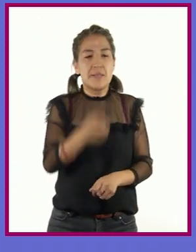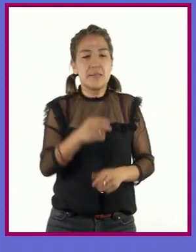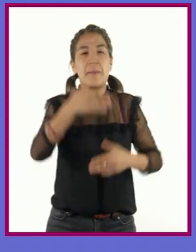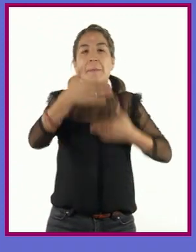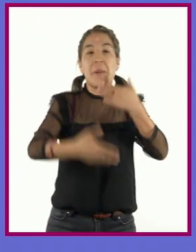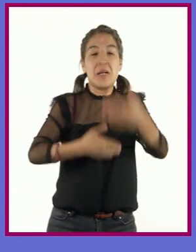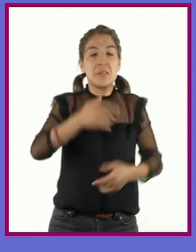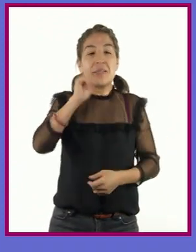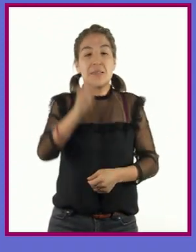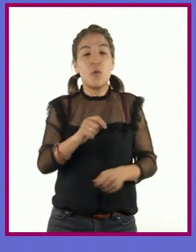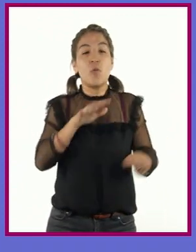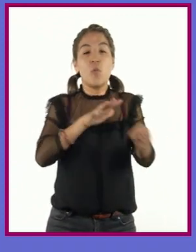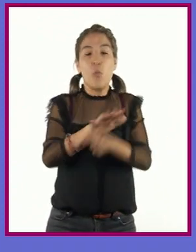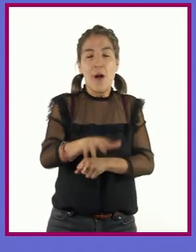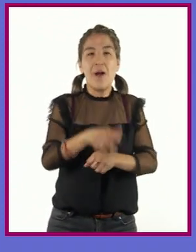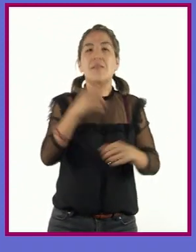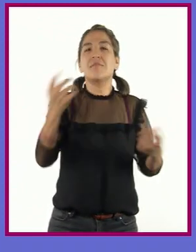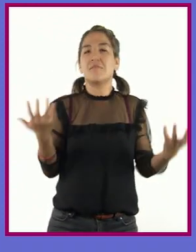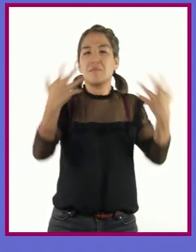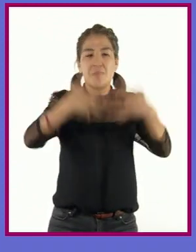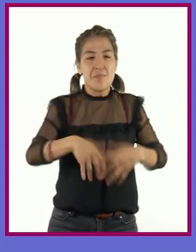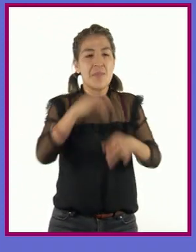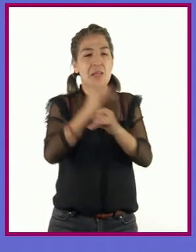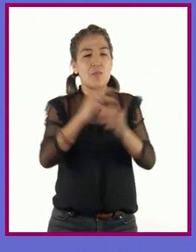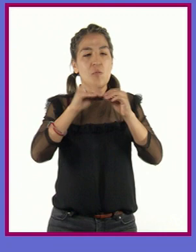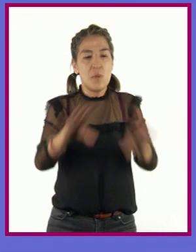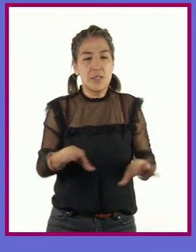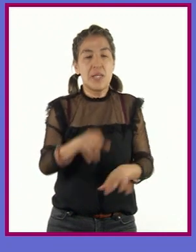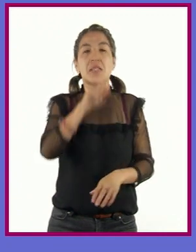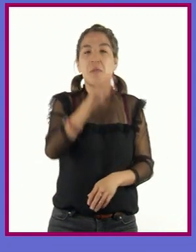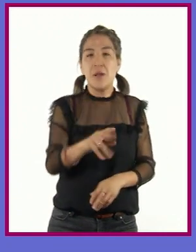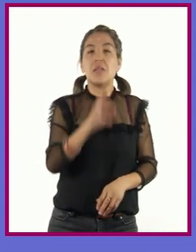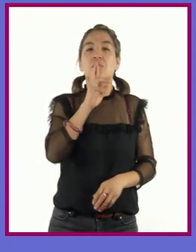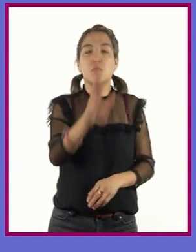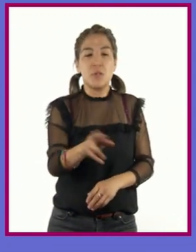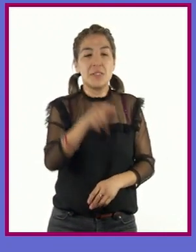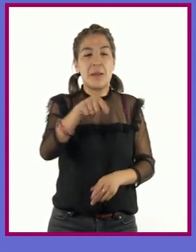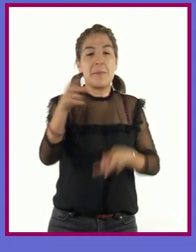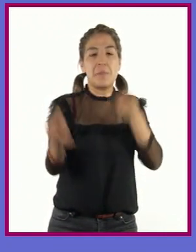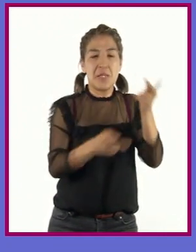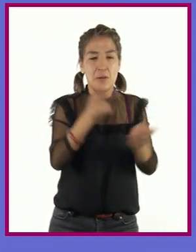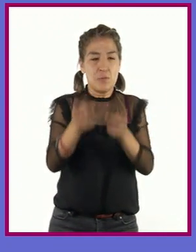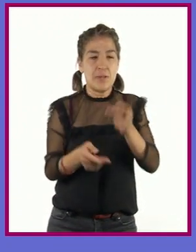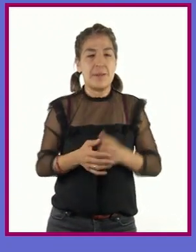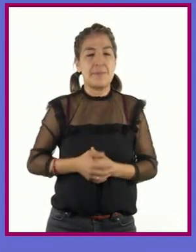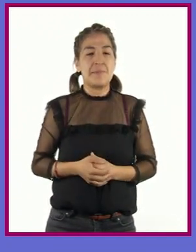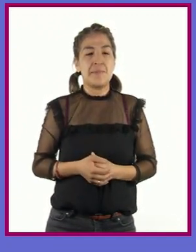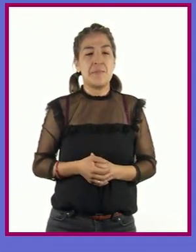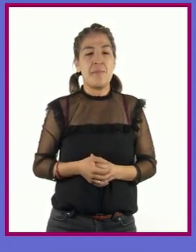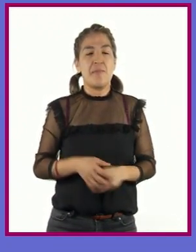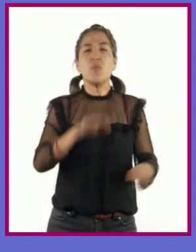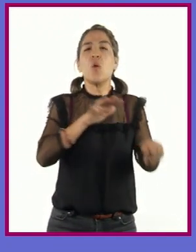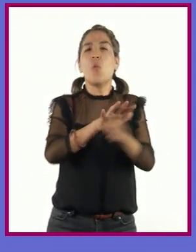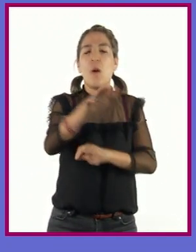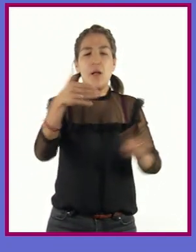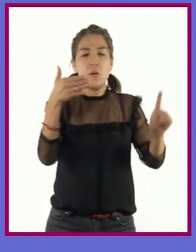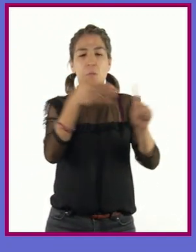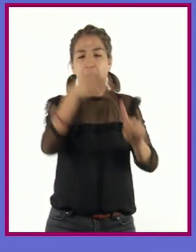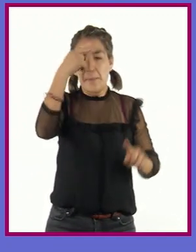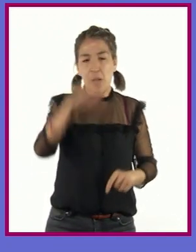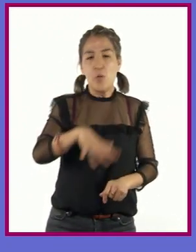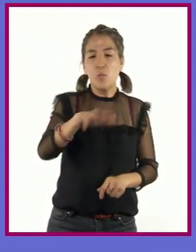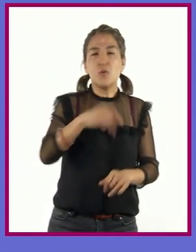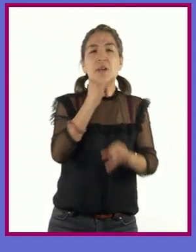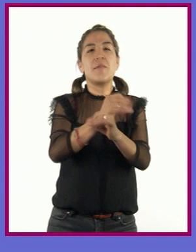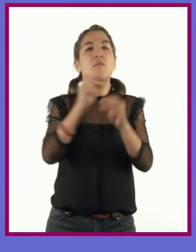paso determinará el tipo de fuentes que se consultarán y contesta a las siguientes preguntas. ¿Cuál es el objetivo de la búsqueda